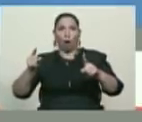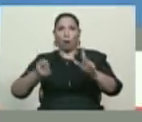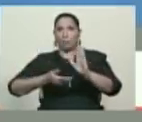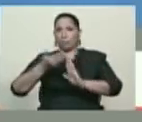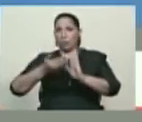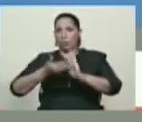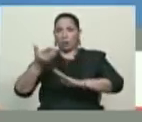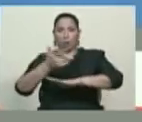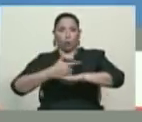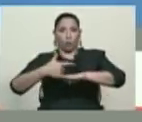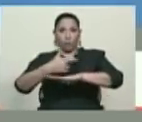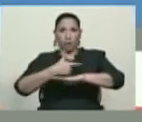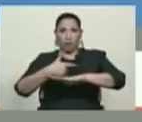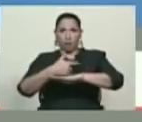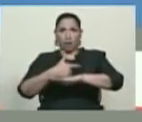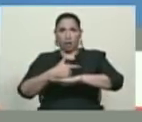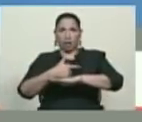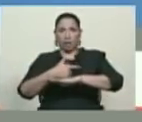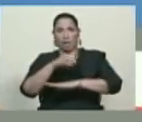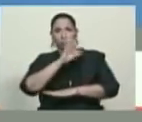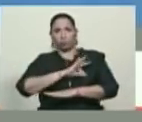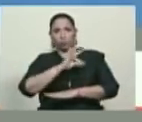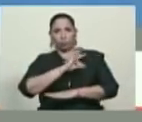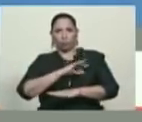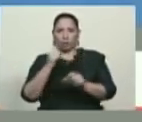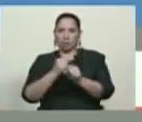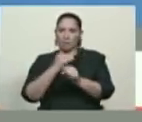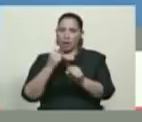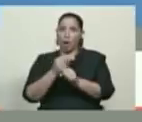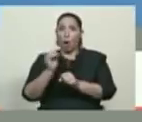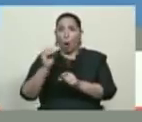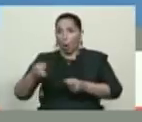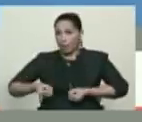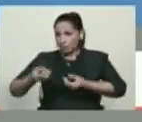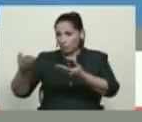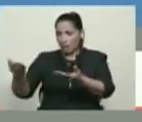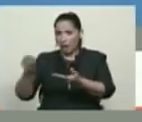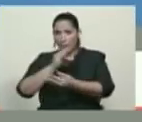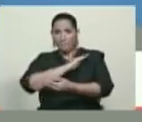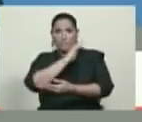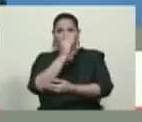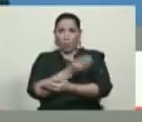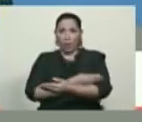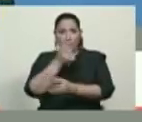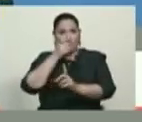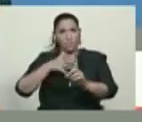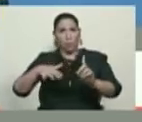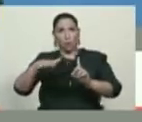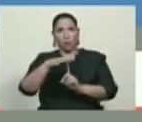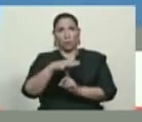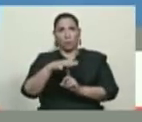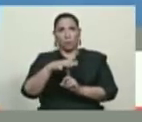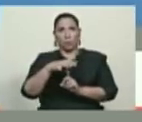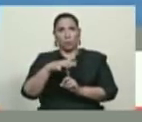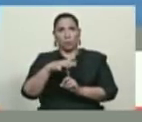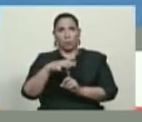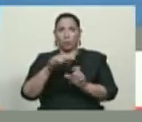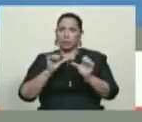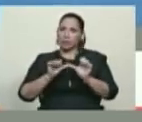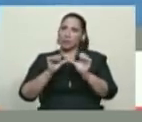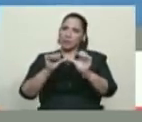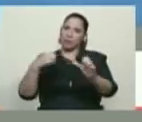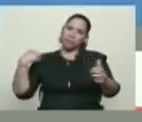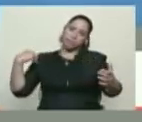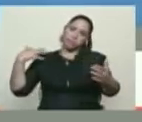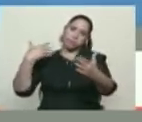los gobiernos con una agenda social o entregarle incluso el poder a los pueblos, como vino ocurriendo a lo largo de los